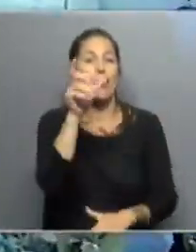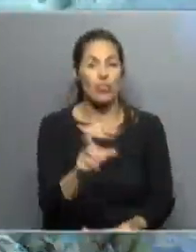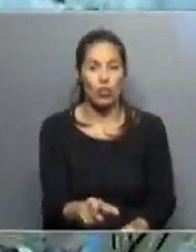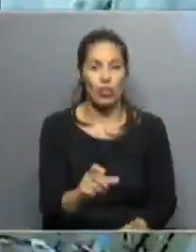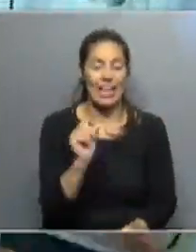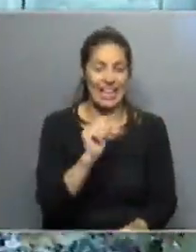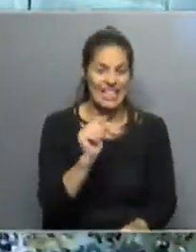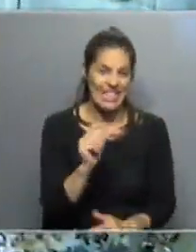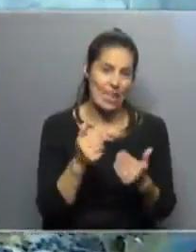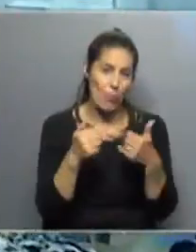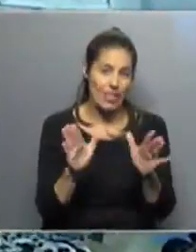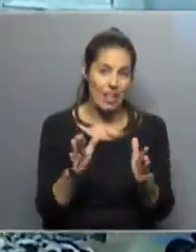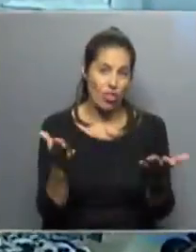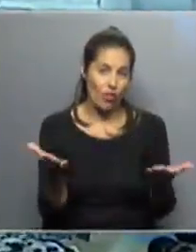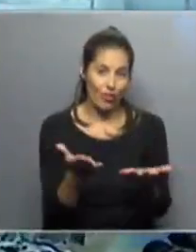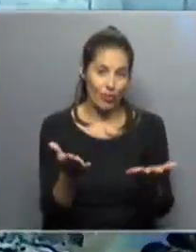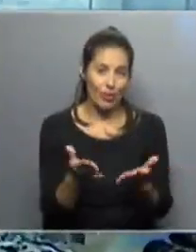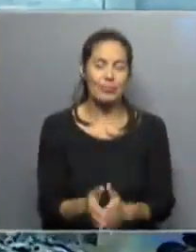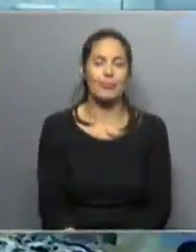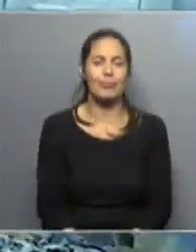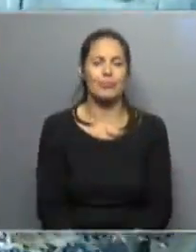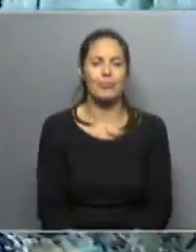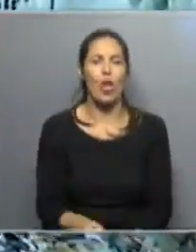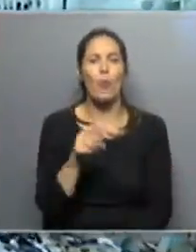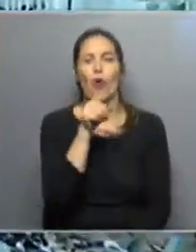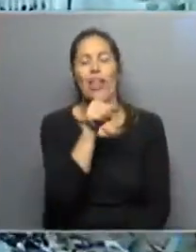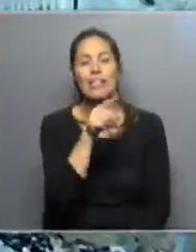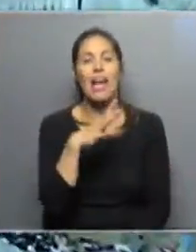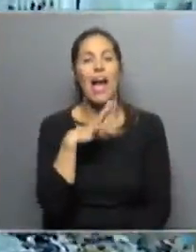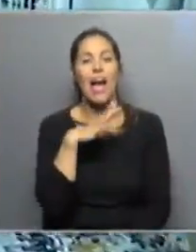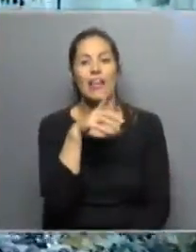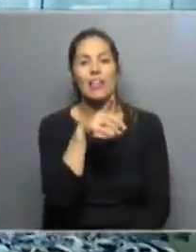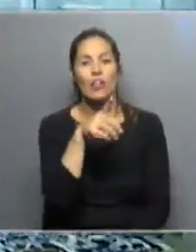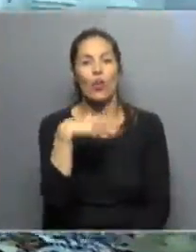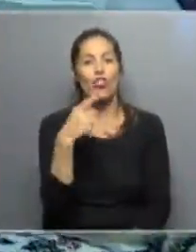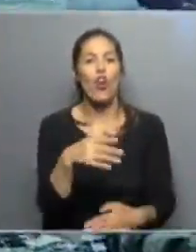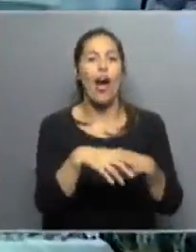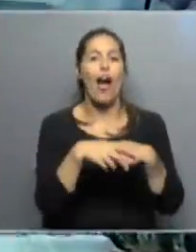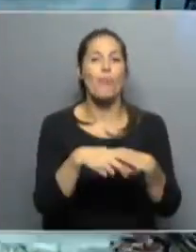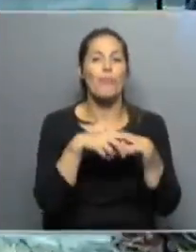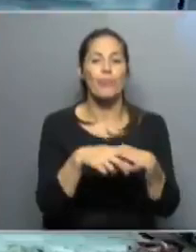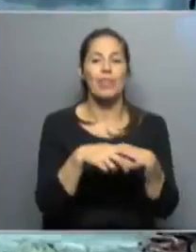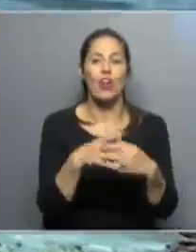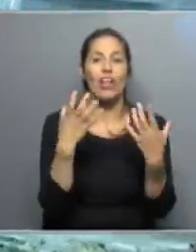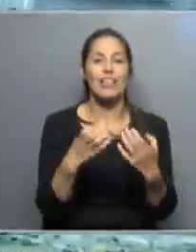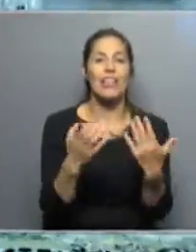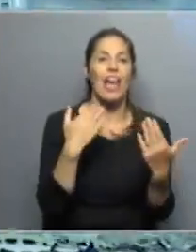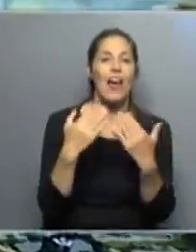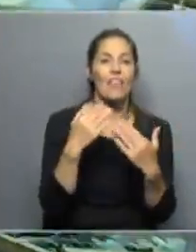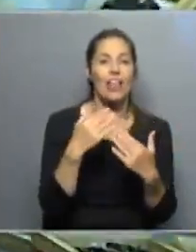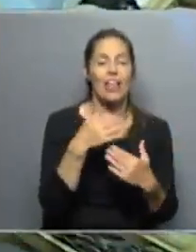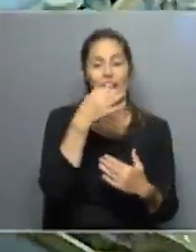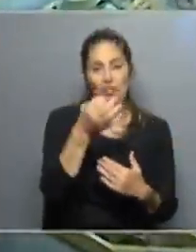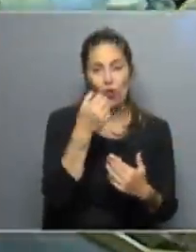Recién está empezando en realidad. Y por allá tenemos a otro amiguito que quiere hablar